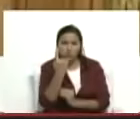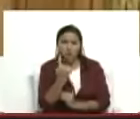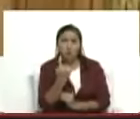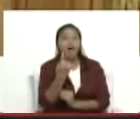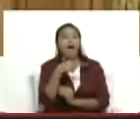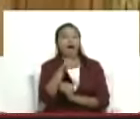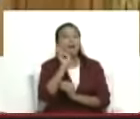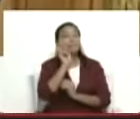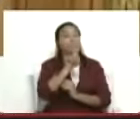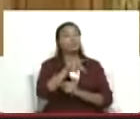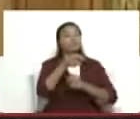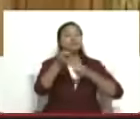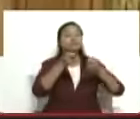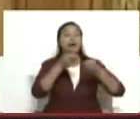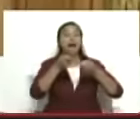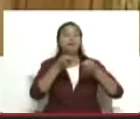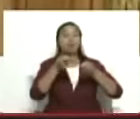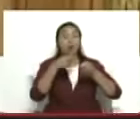en ese momento porque lo pude